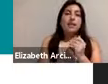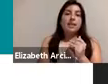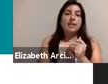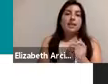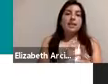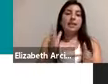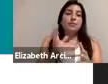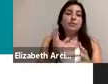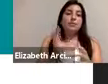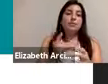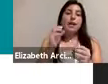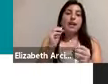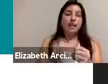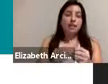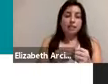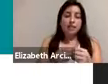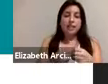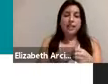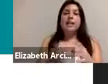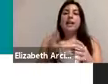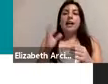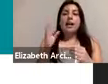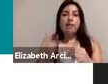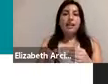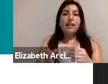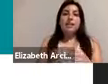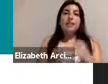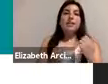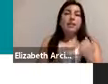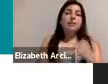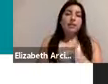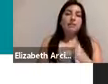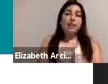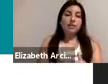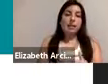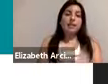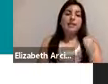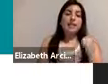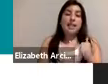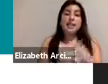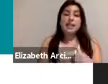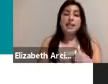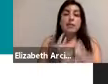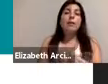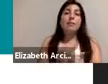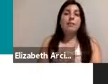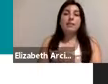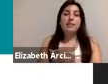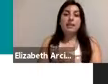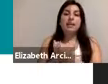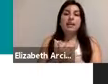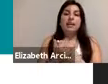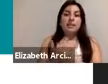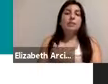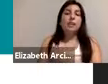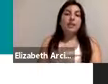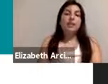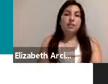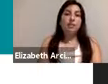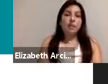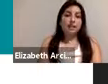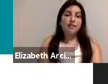que nos va a detectar si el músculo antagonista al paralizado tiene una contractura. Si es así, es probable que el paciente sea